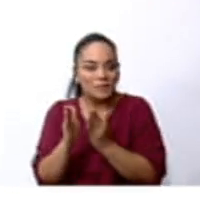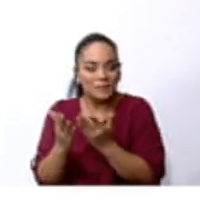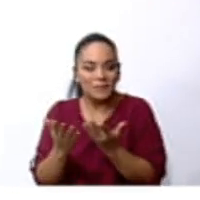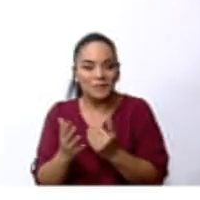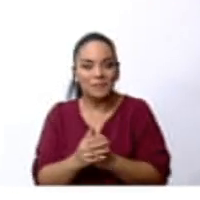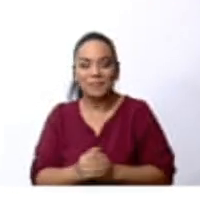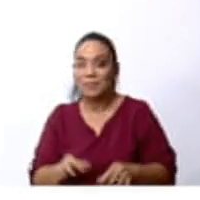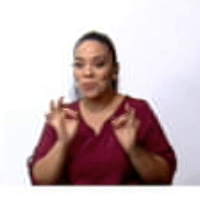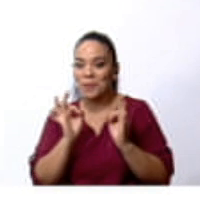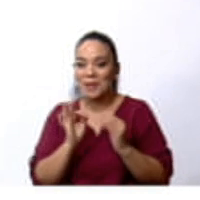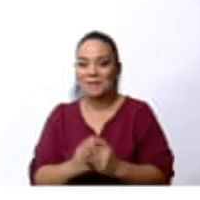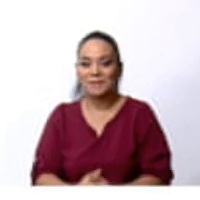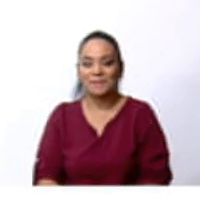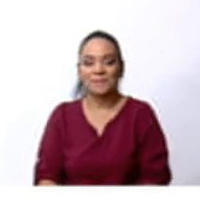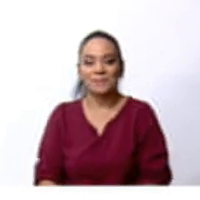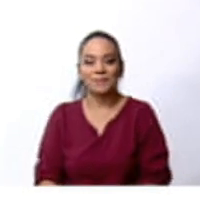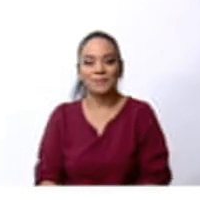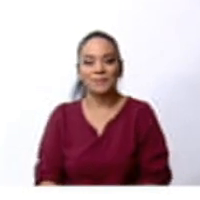Muy bien.